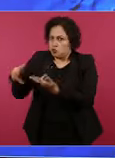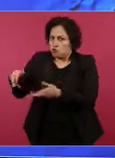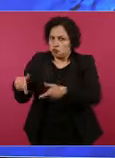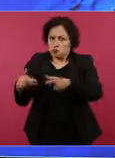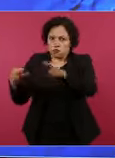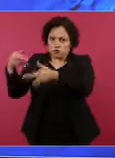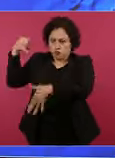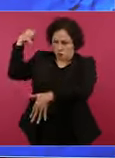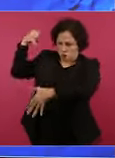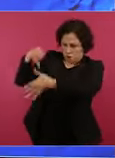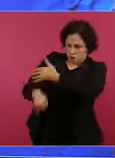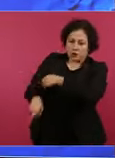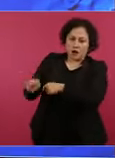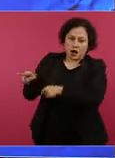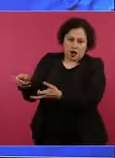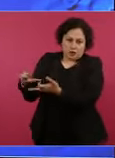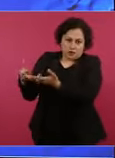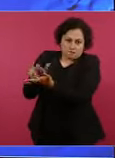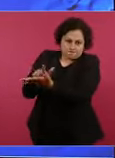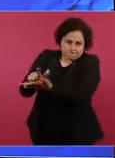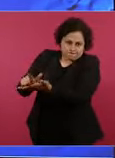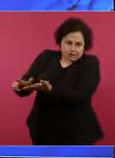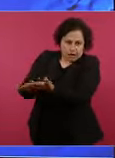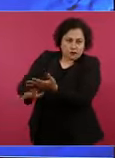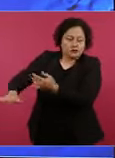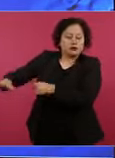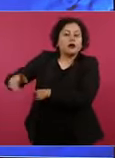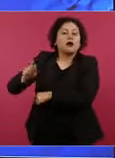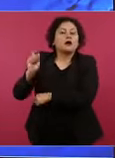más casticidad, aquí